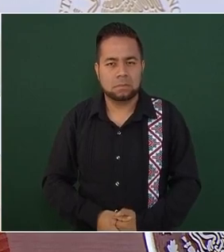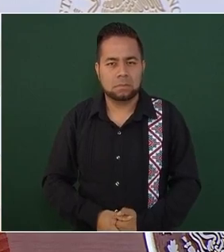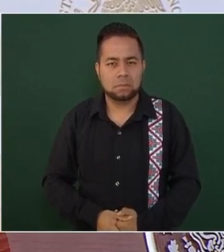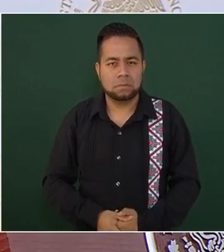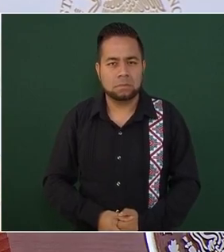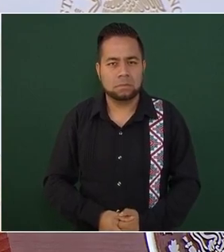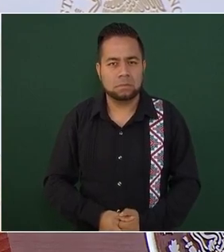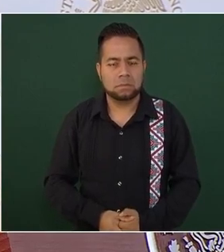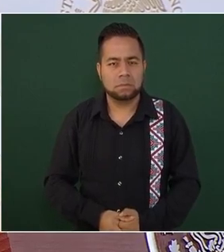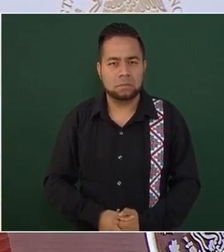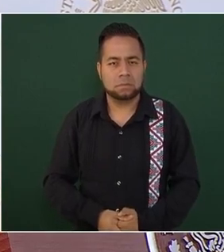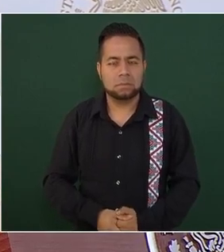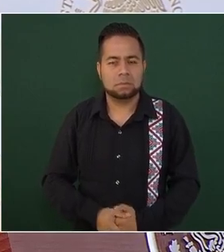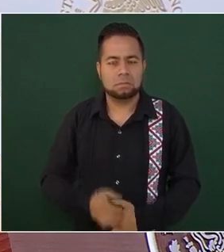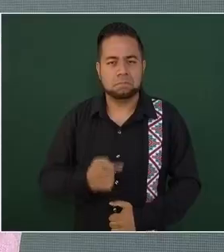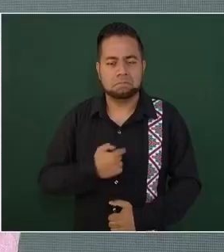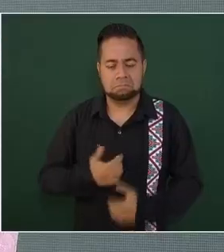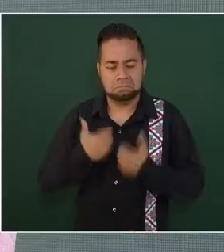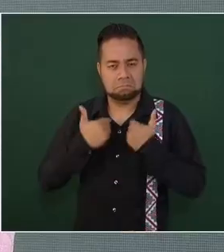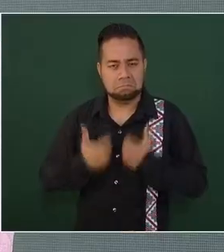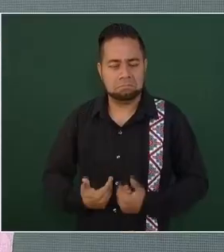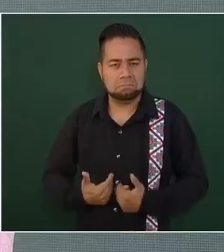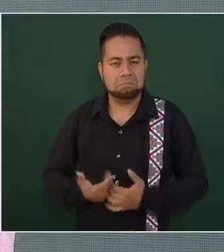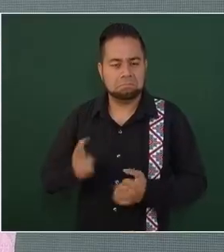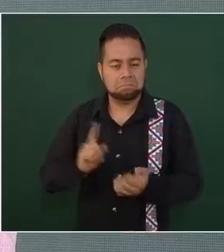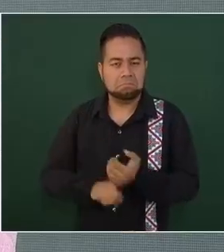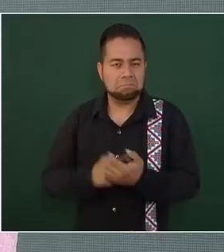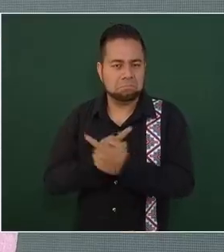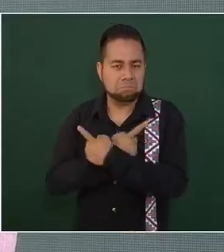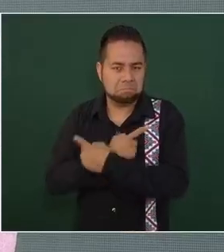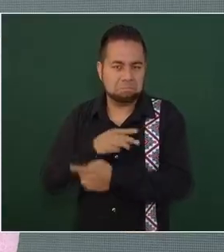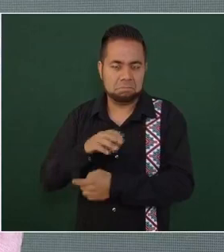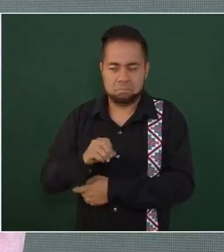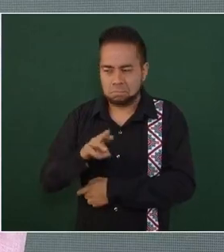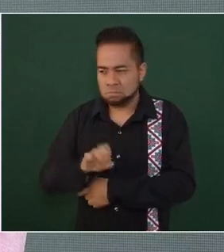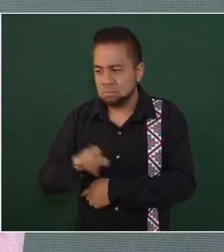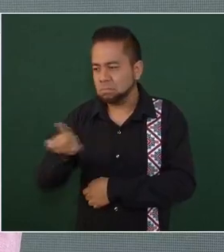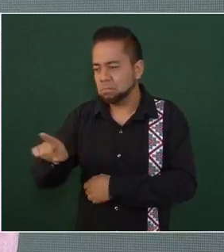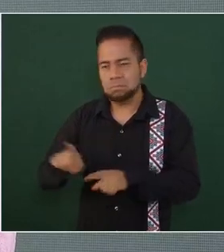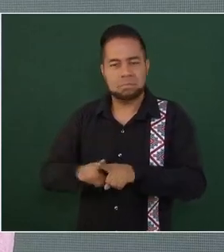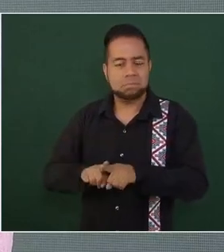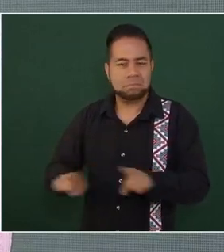nuestra moral y la de ellos